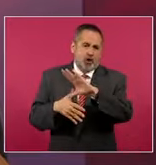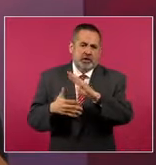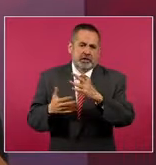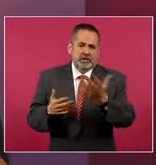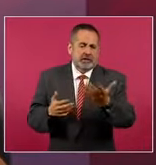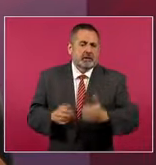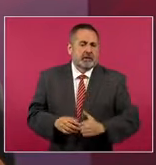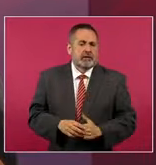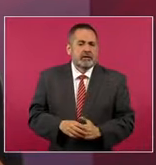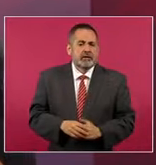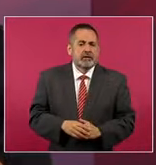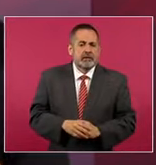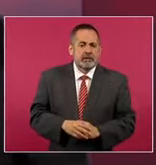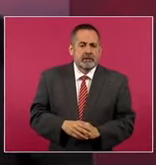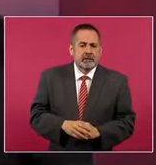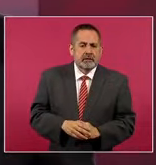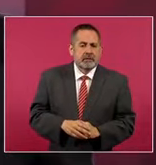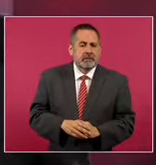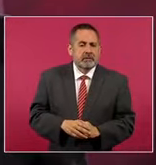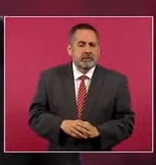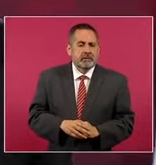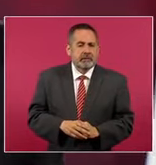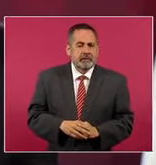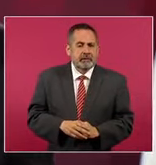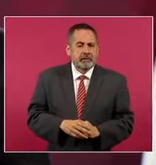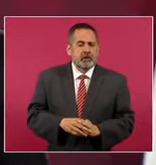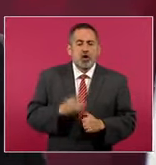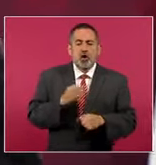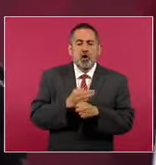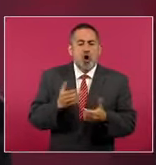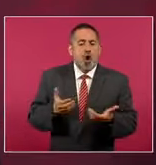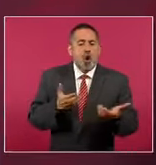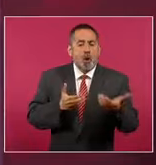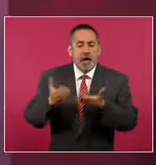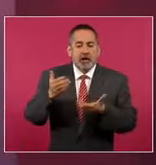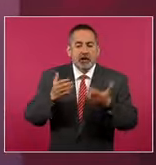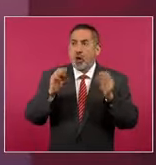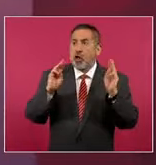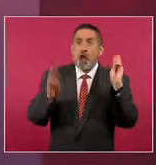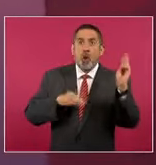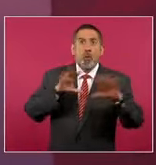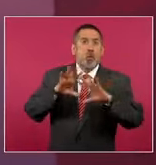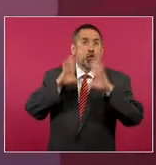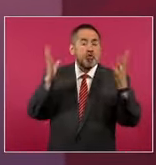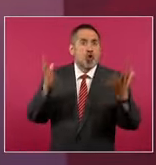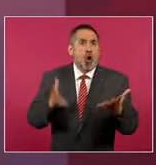Ya la relación comercial en el mundo